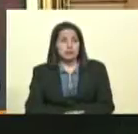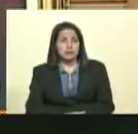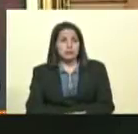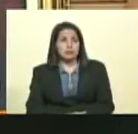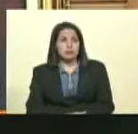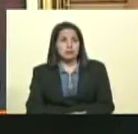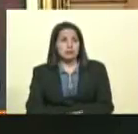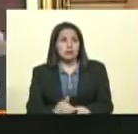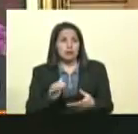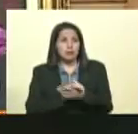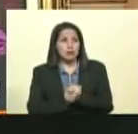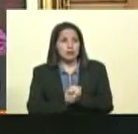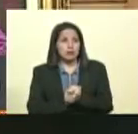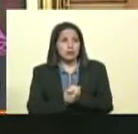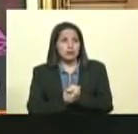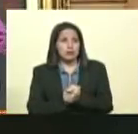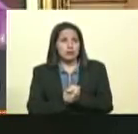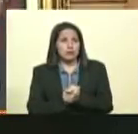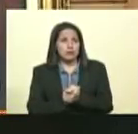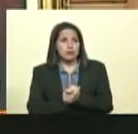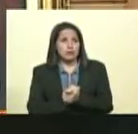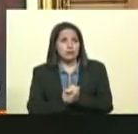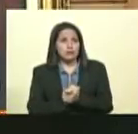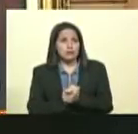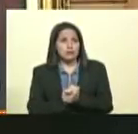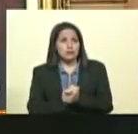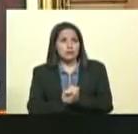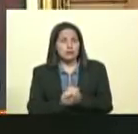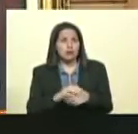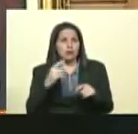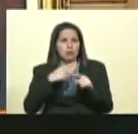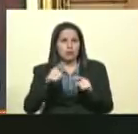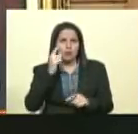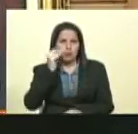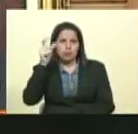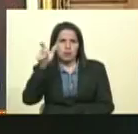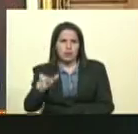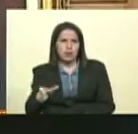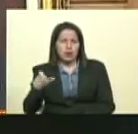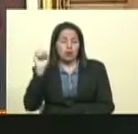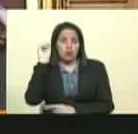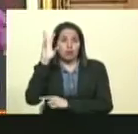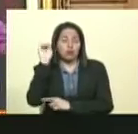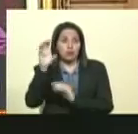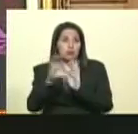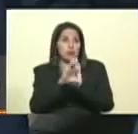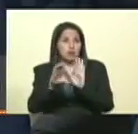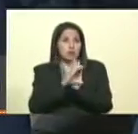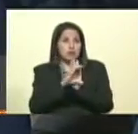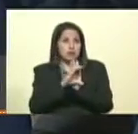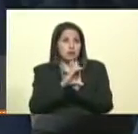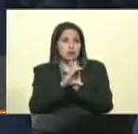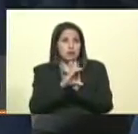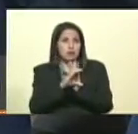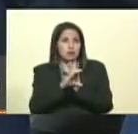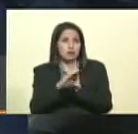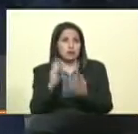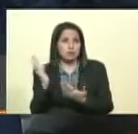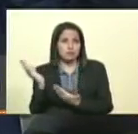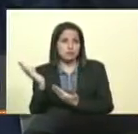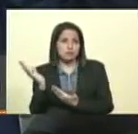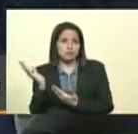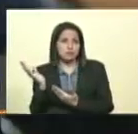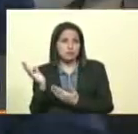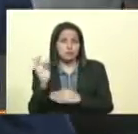compañeros y compañeras, bueno, Octavio Solórzano, constituyente de la República y presidente de la